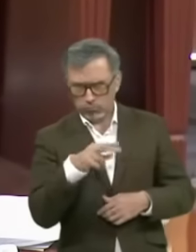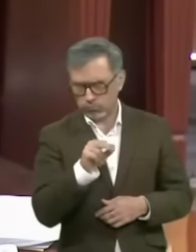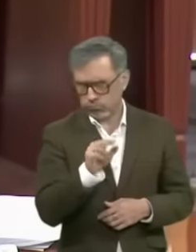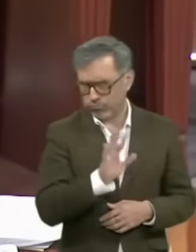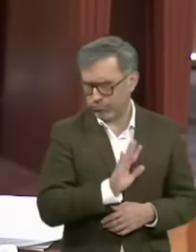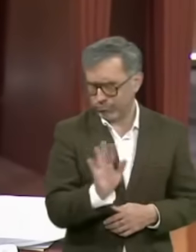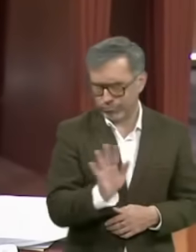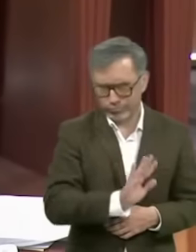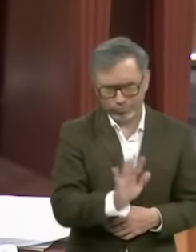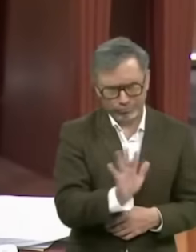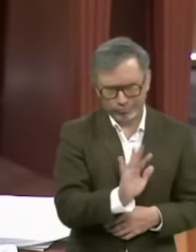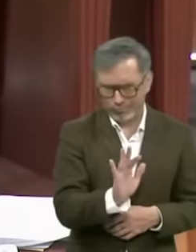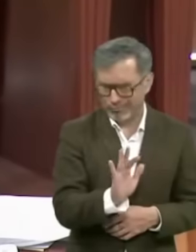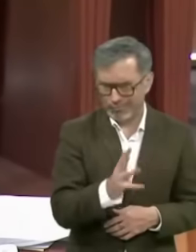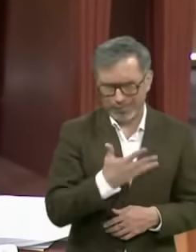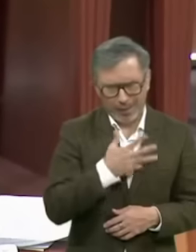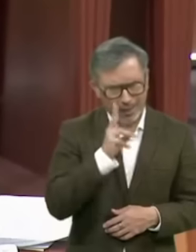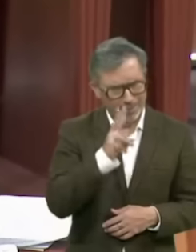Poder Judicial,